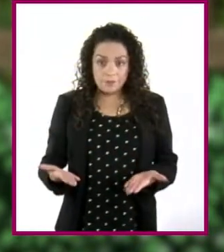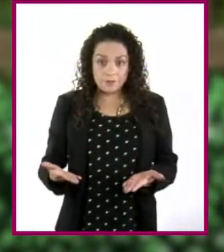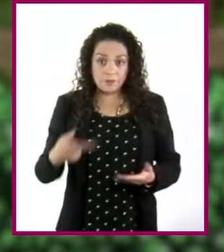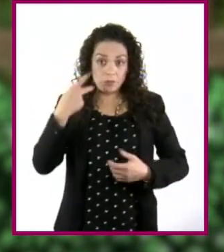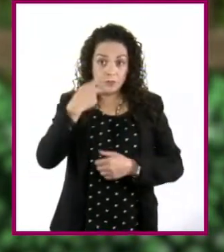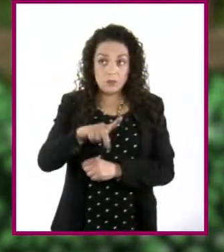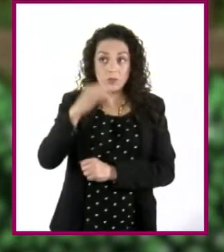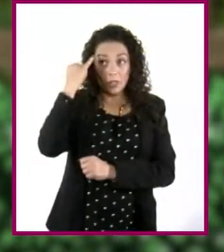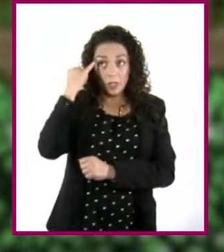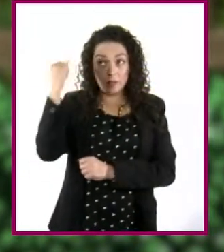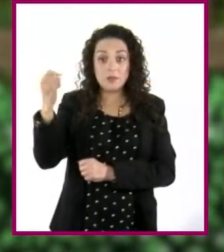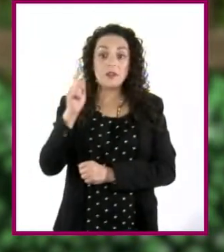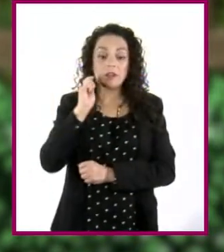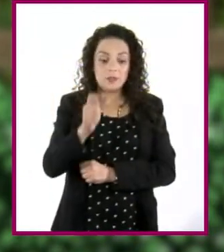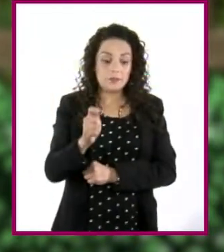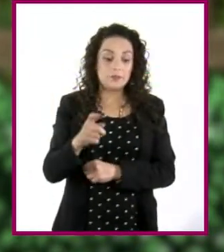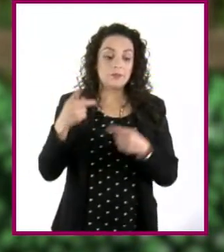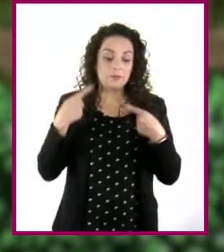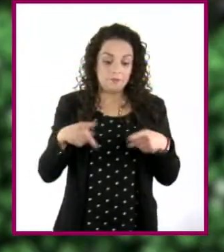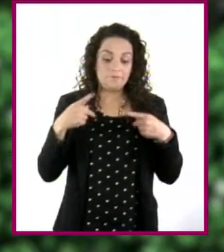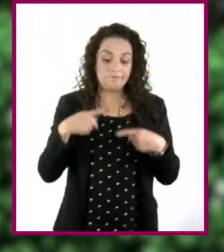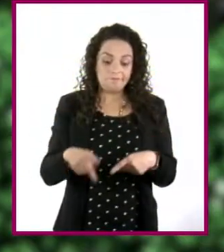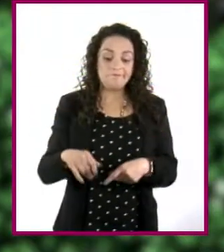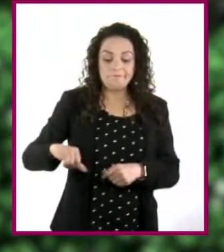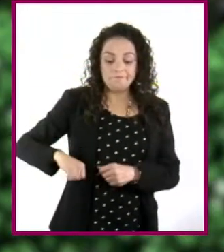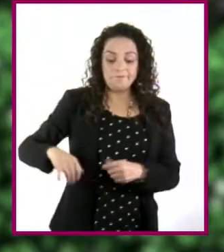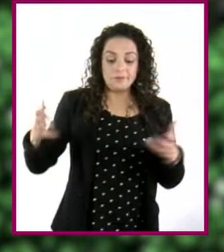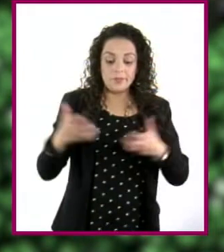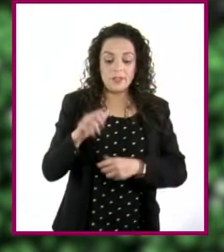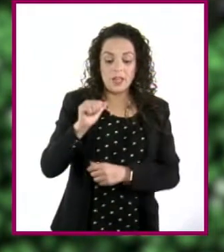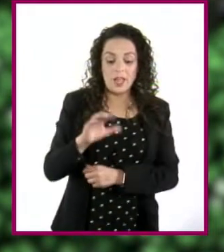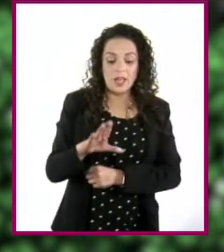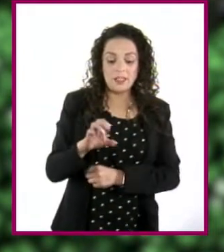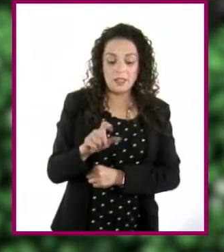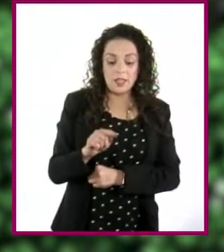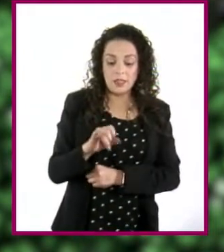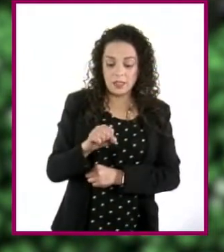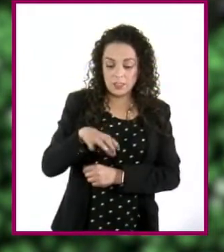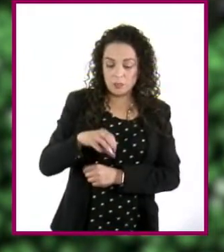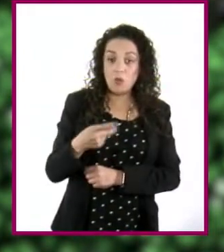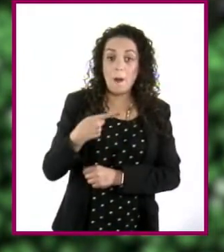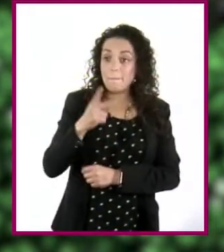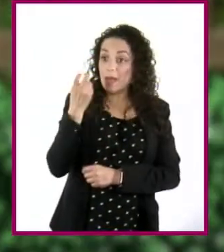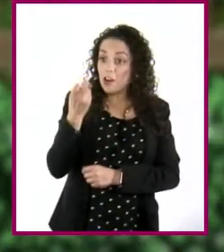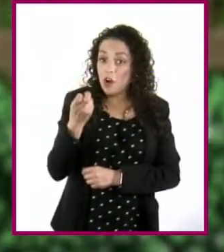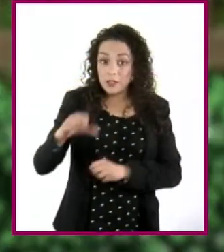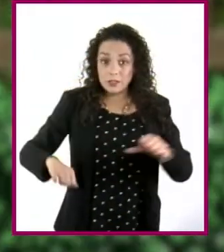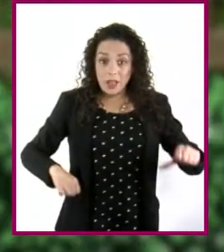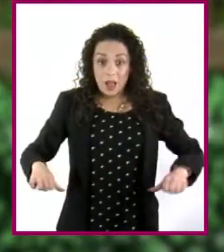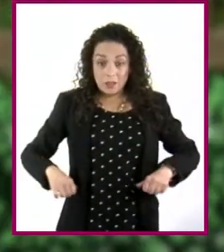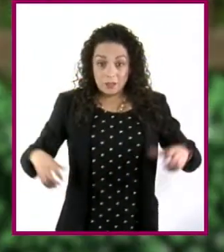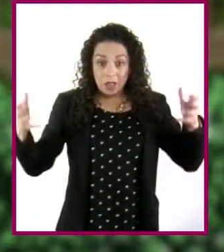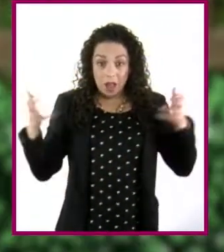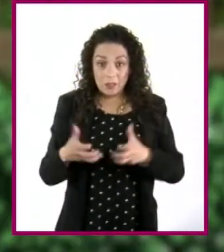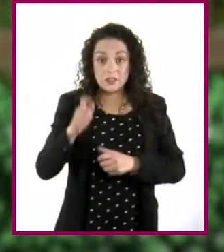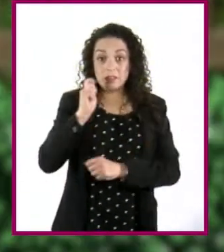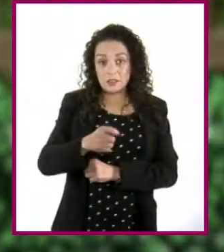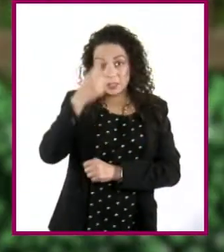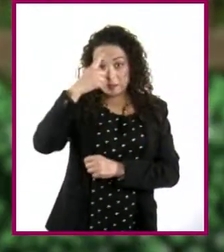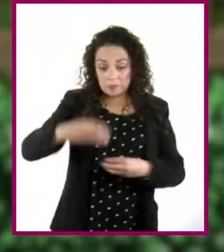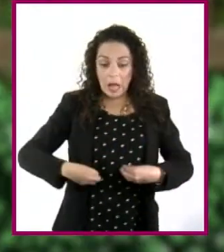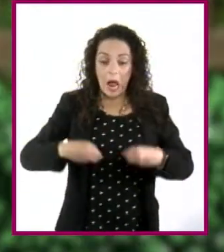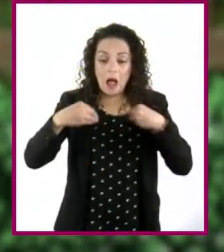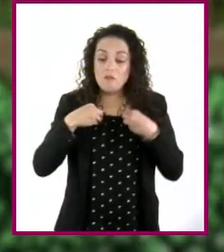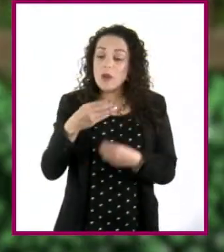fieles a personas que practican el ascetismo. Pero, de hecho, las prácticas de este tipo que buscan lograr una vida buena